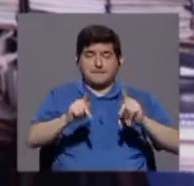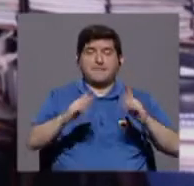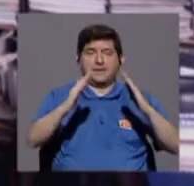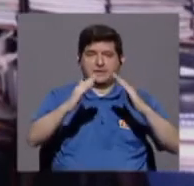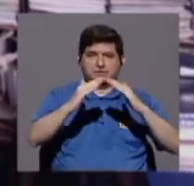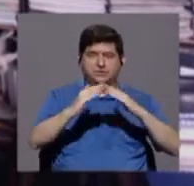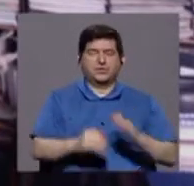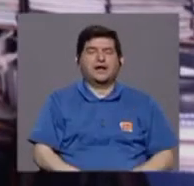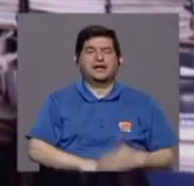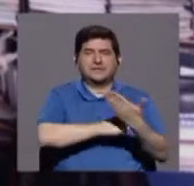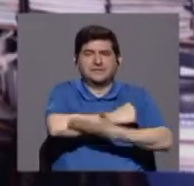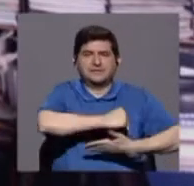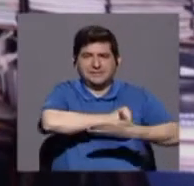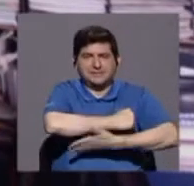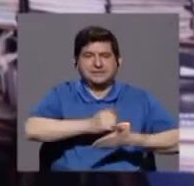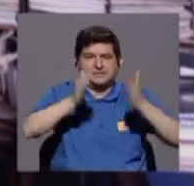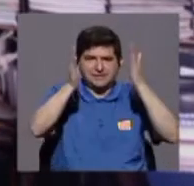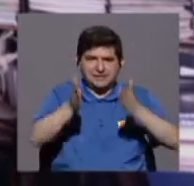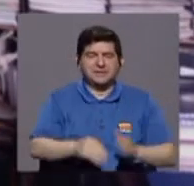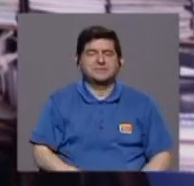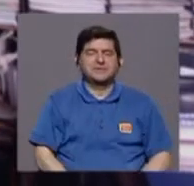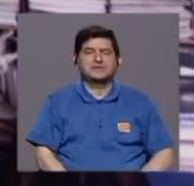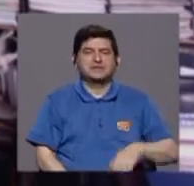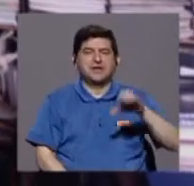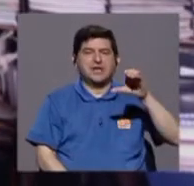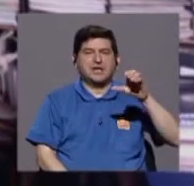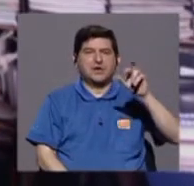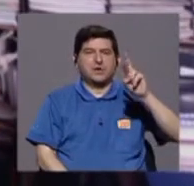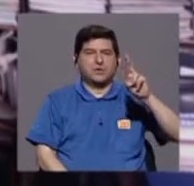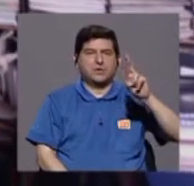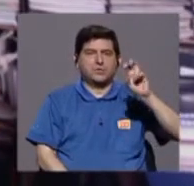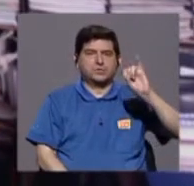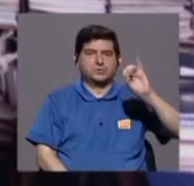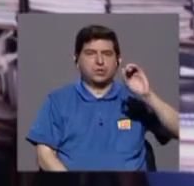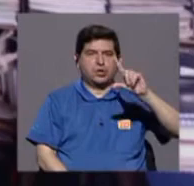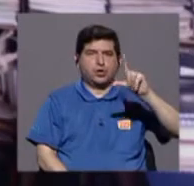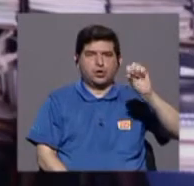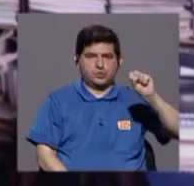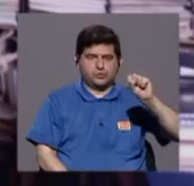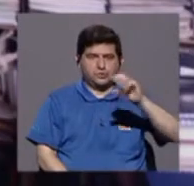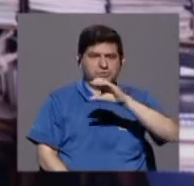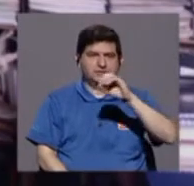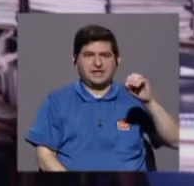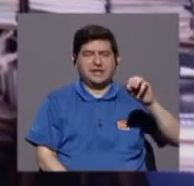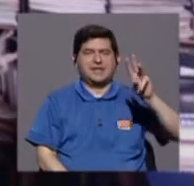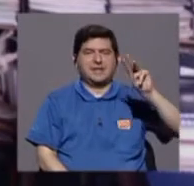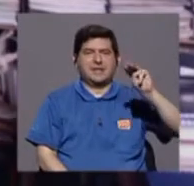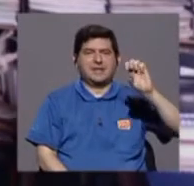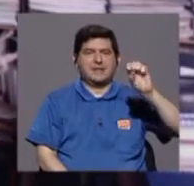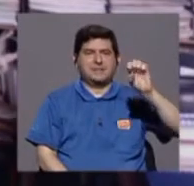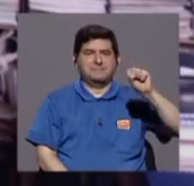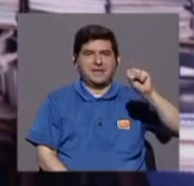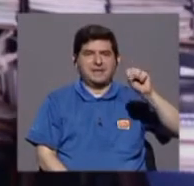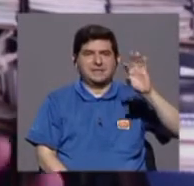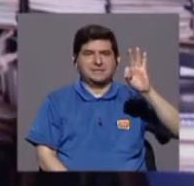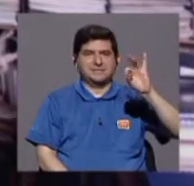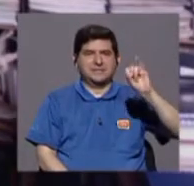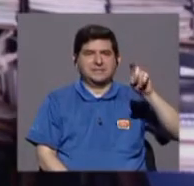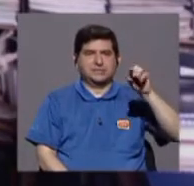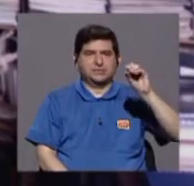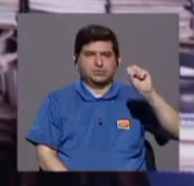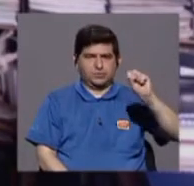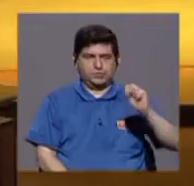los campesinos criollos y mestizos de la meseta central, que se van